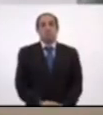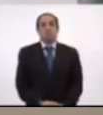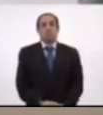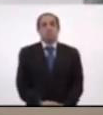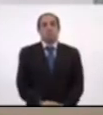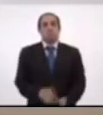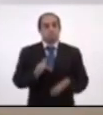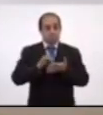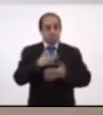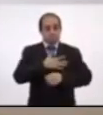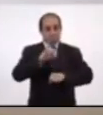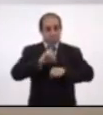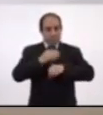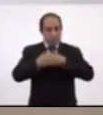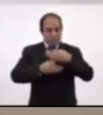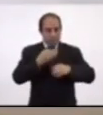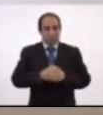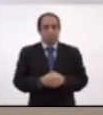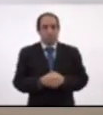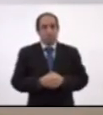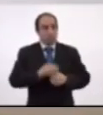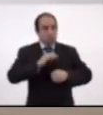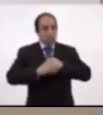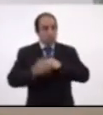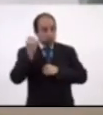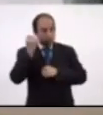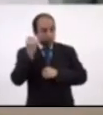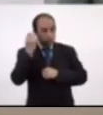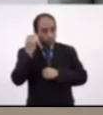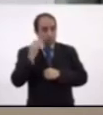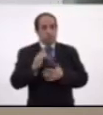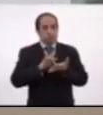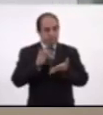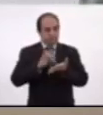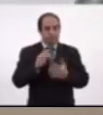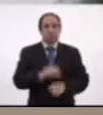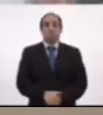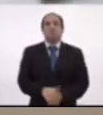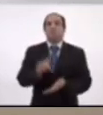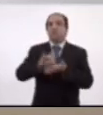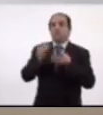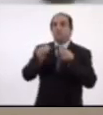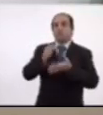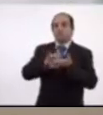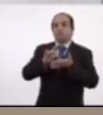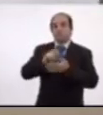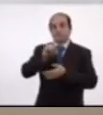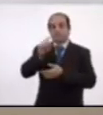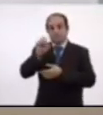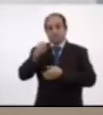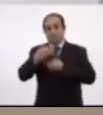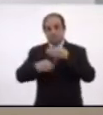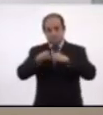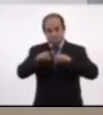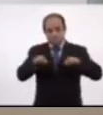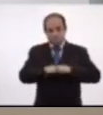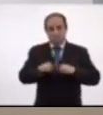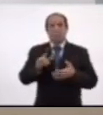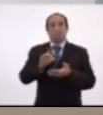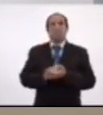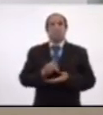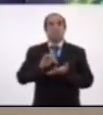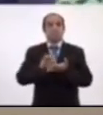Gracias, buen día a todas y todos. Concluimos con la conferencia. Muchas gracias. Gracias, muchas gracias a Zoe y a todo el equipo. Gracias, doctora